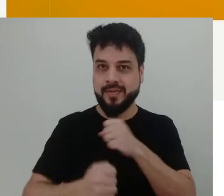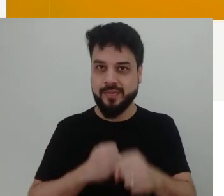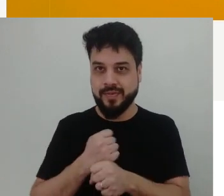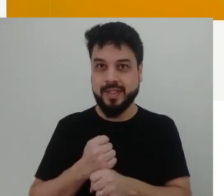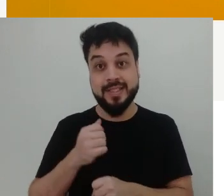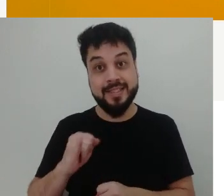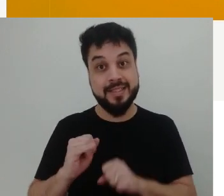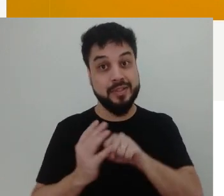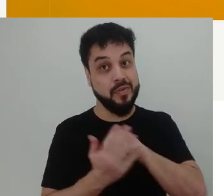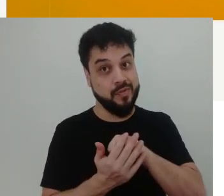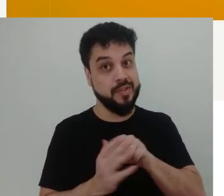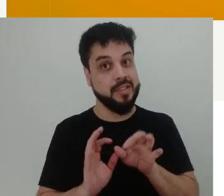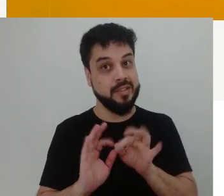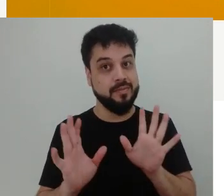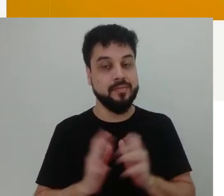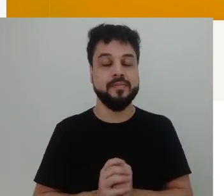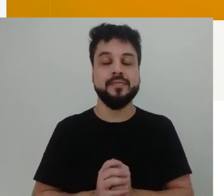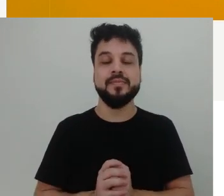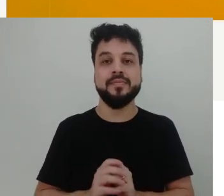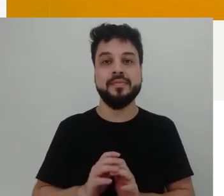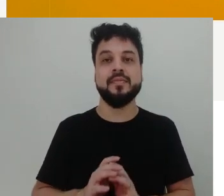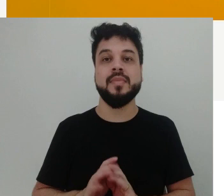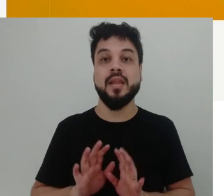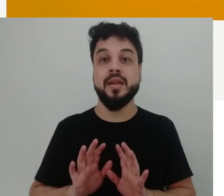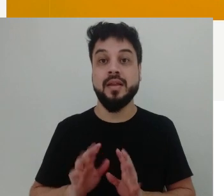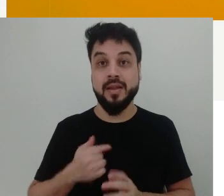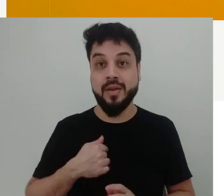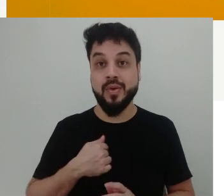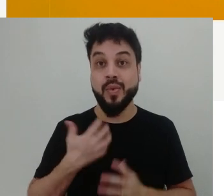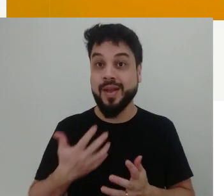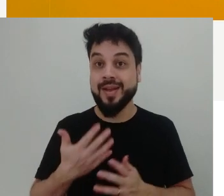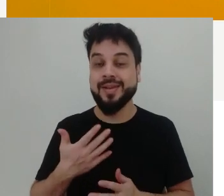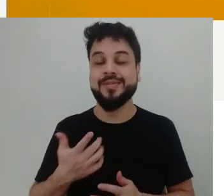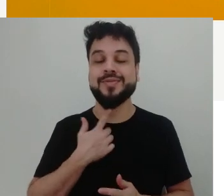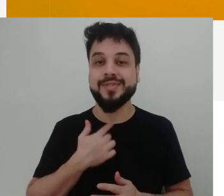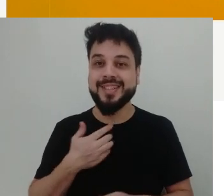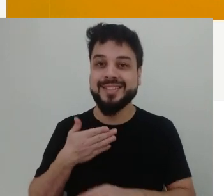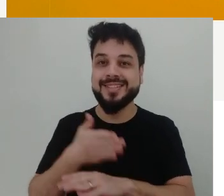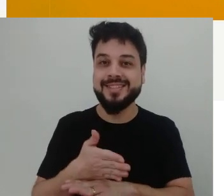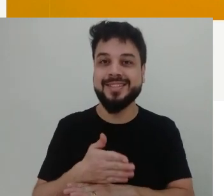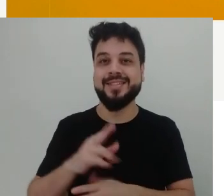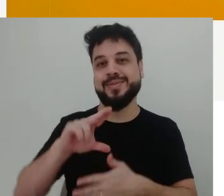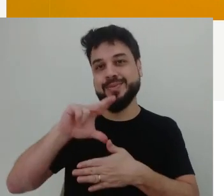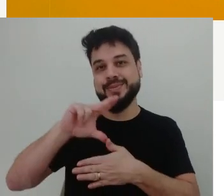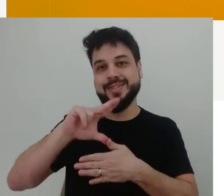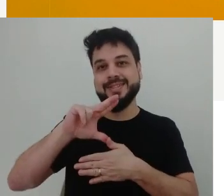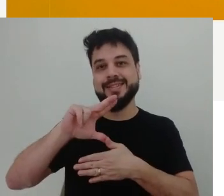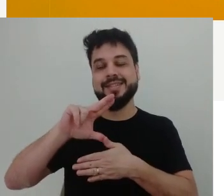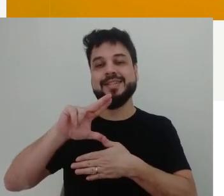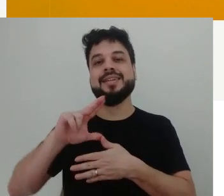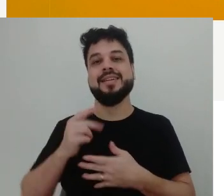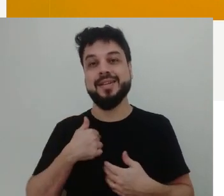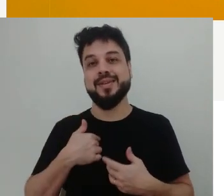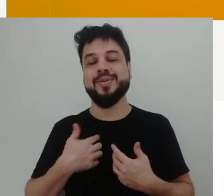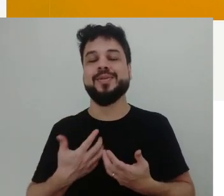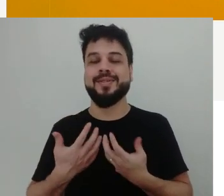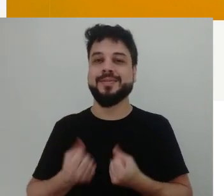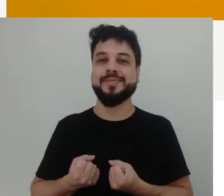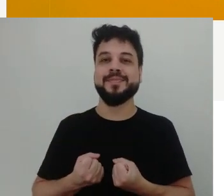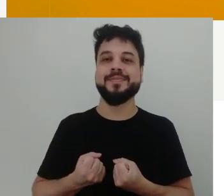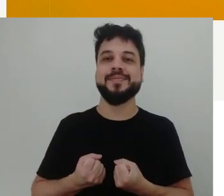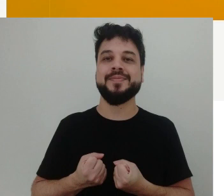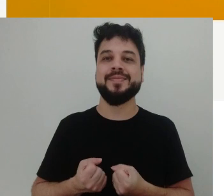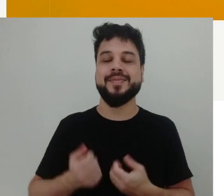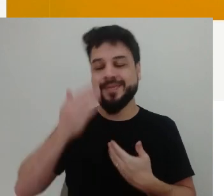conocía, a ti, María, sí te conocía, y a Diana más recientemente todavía. Gracias, chao. Já está